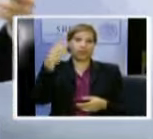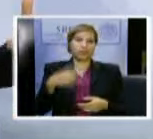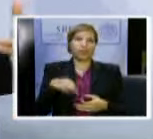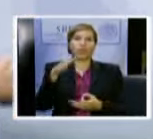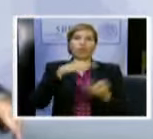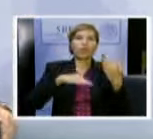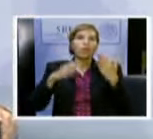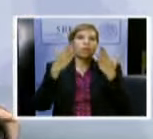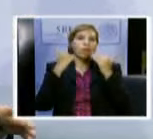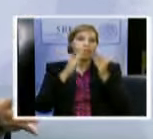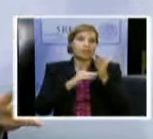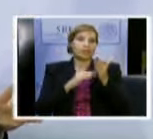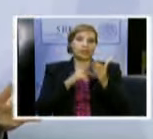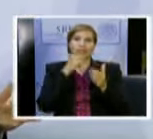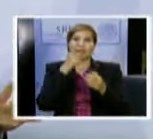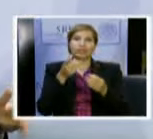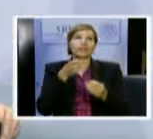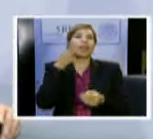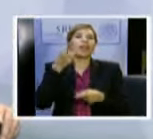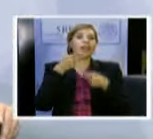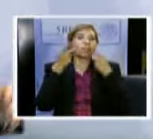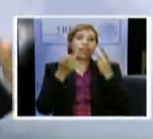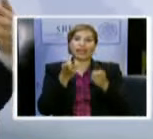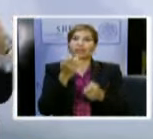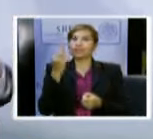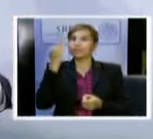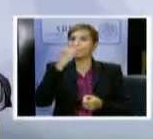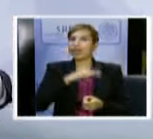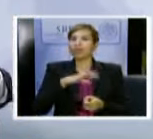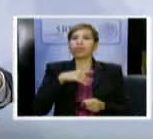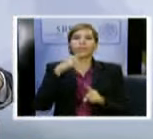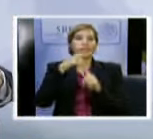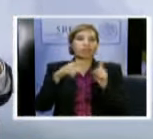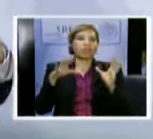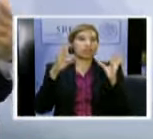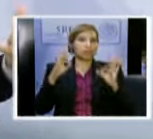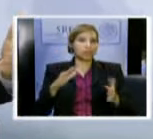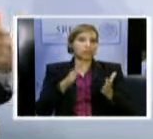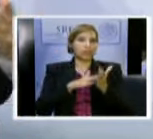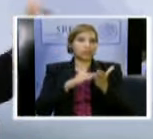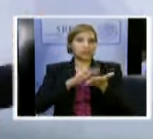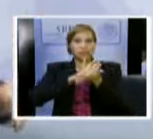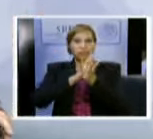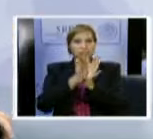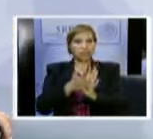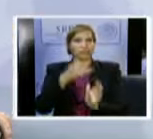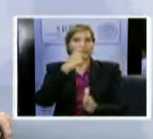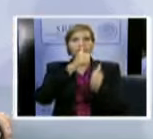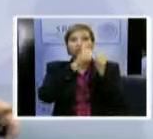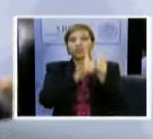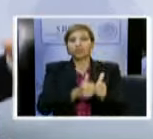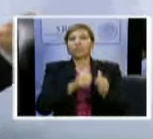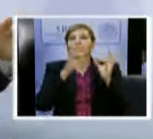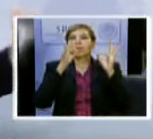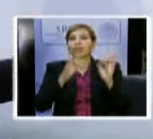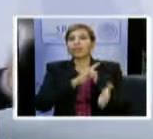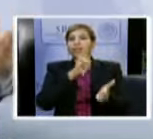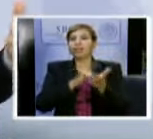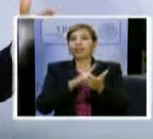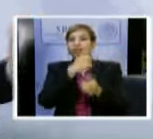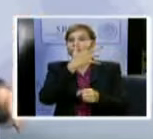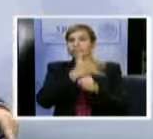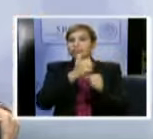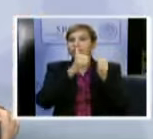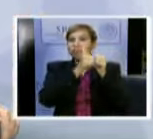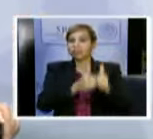todos indocumentados como incorrectamente se señala, la mitad de ellos documentados con papeles, residentes legales, y la mitad